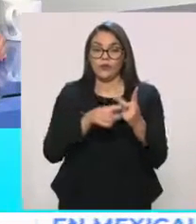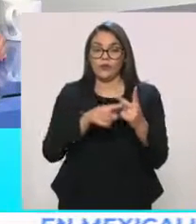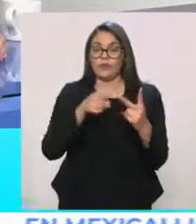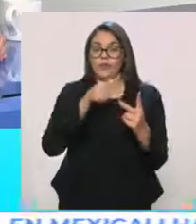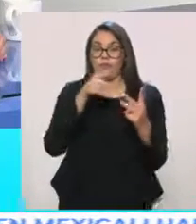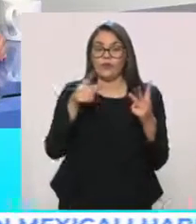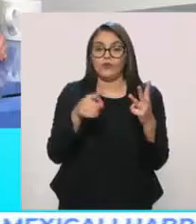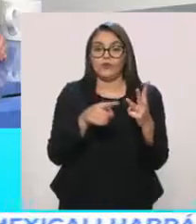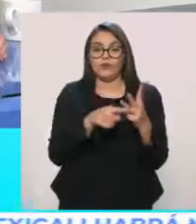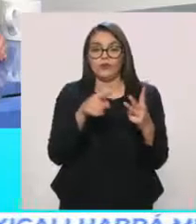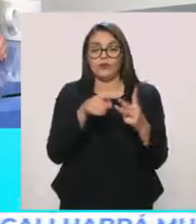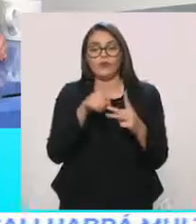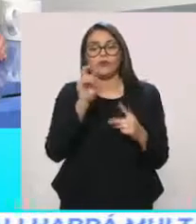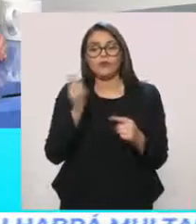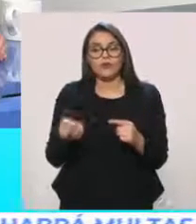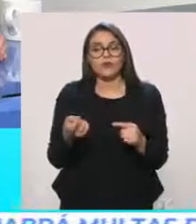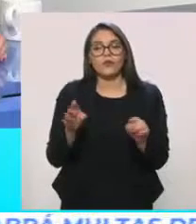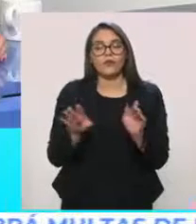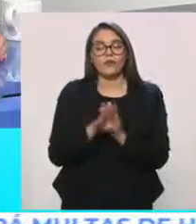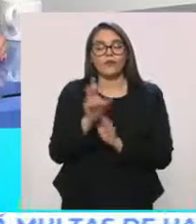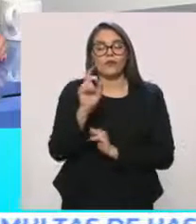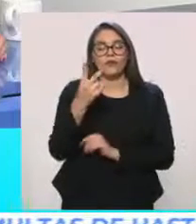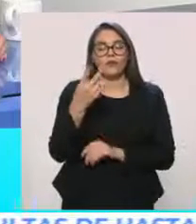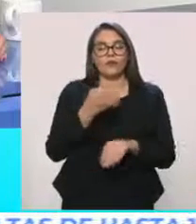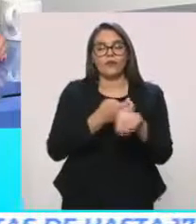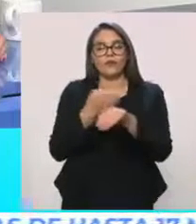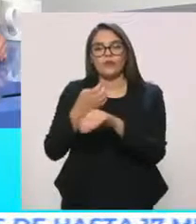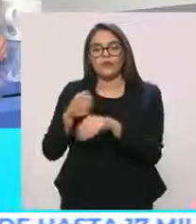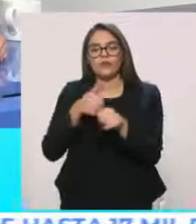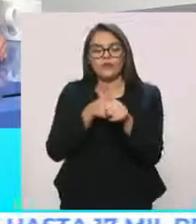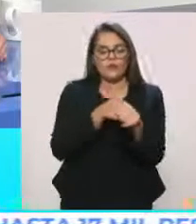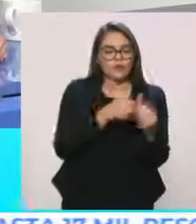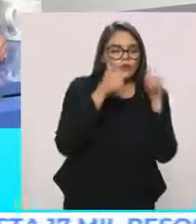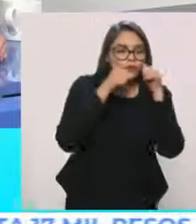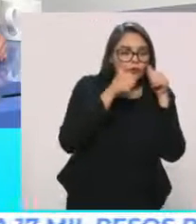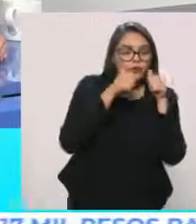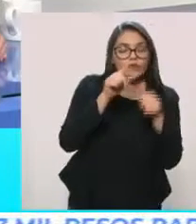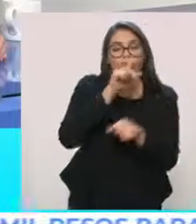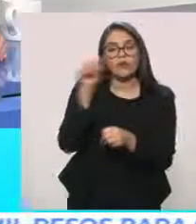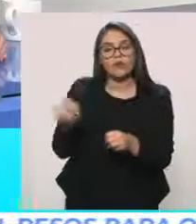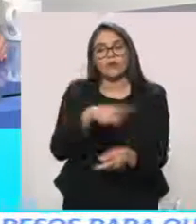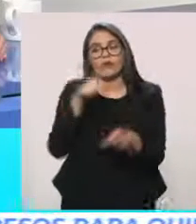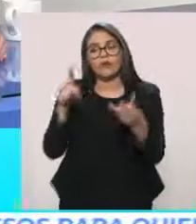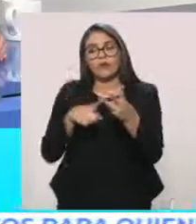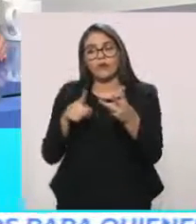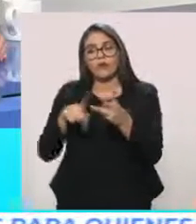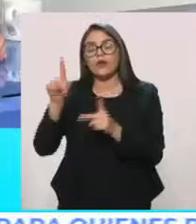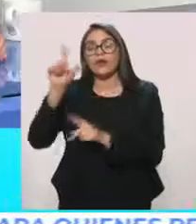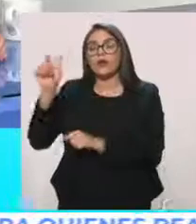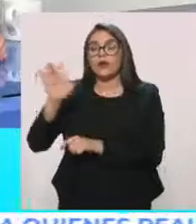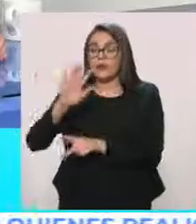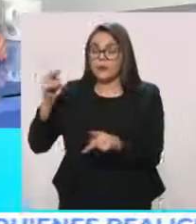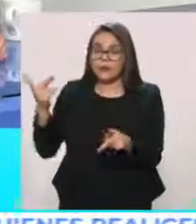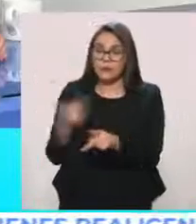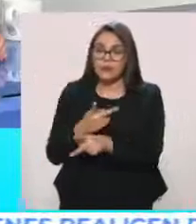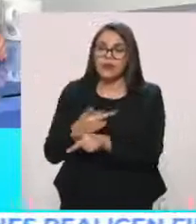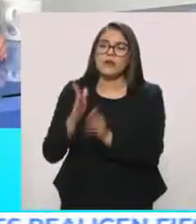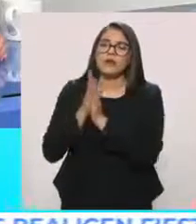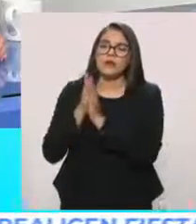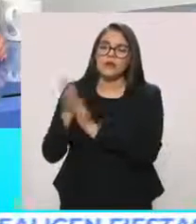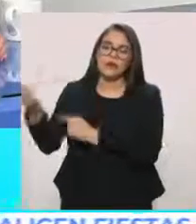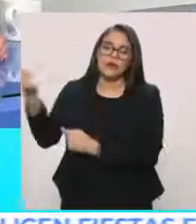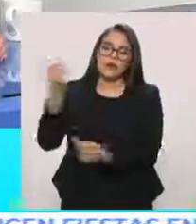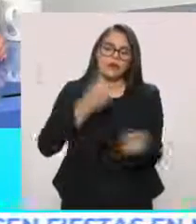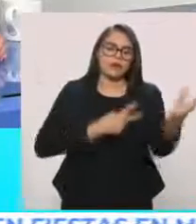de los atractivos de los 32 estados, y la de recuperación, que se da ya de una invitación a acompañarnos a todos los destinos